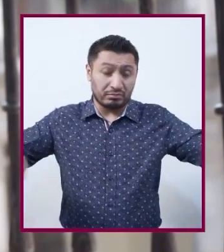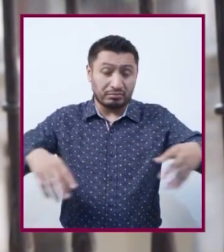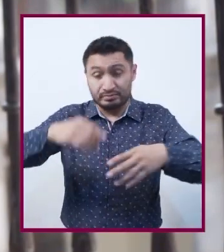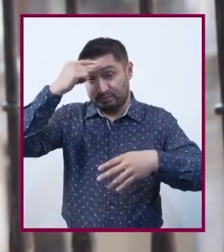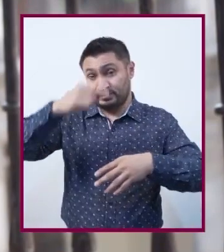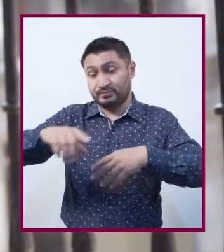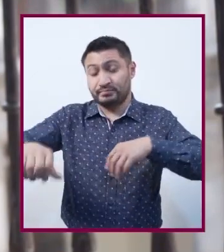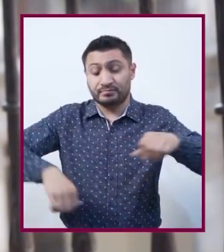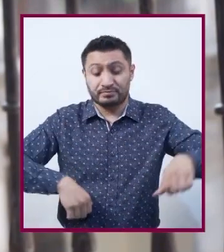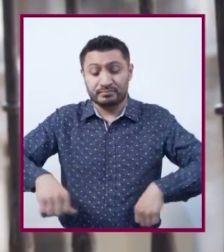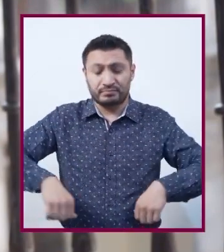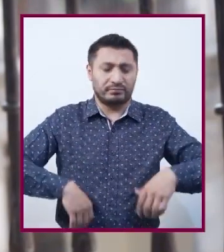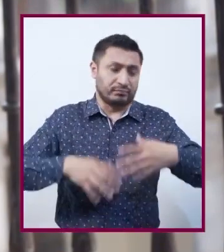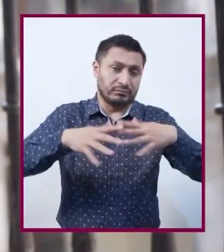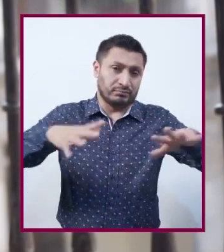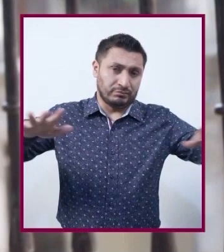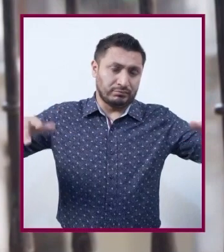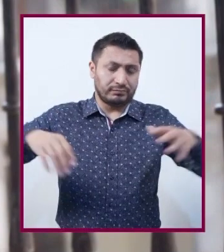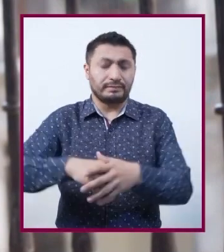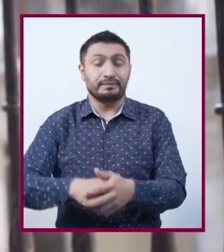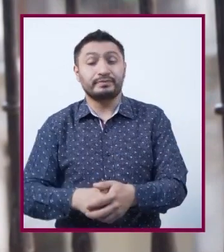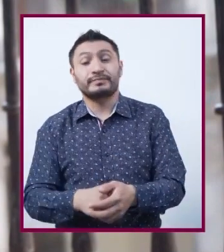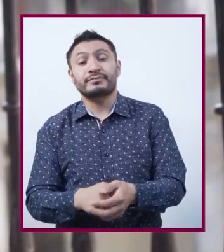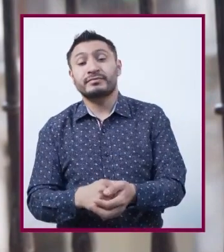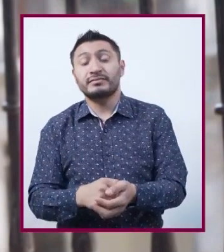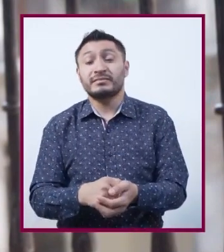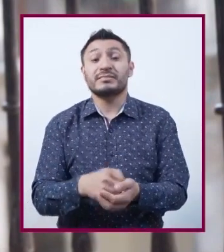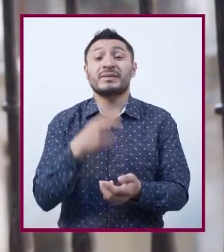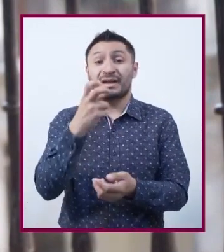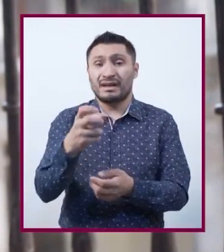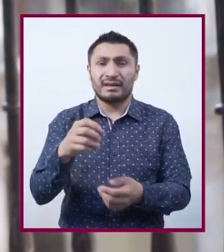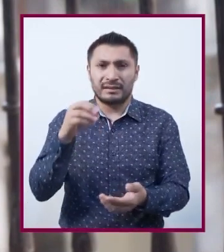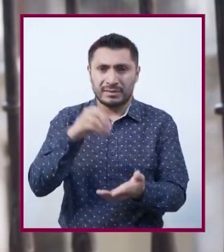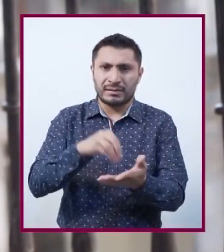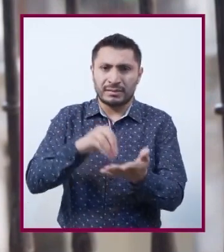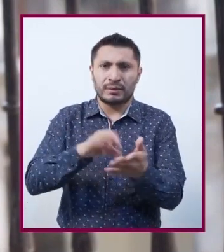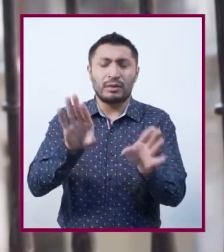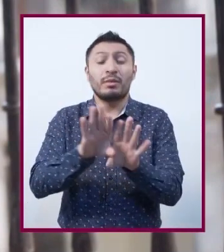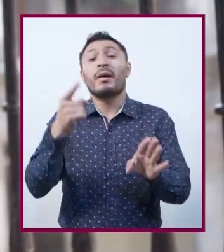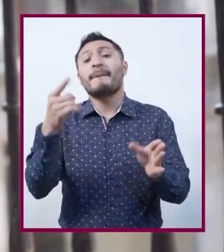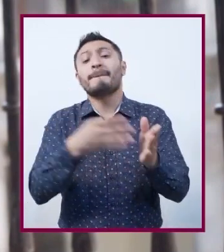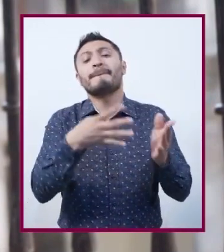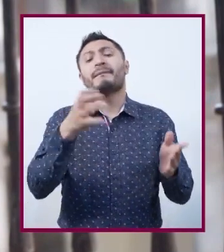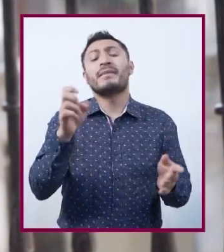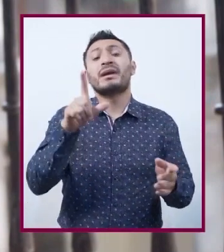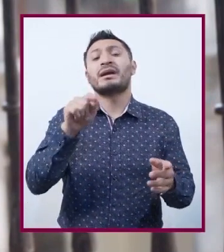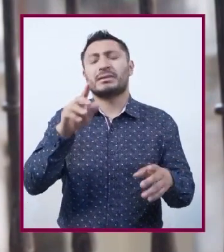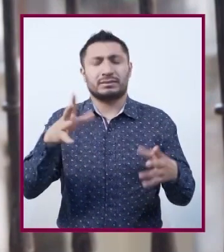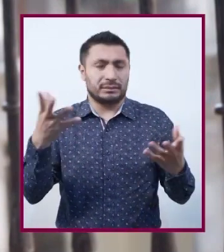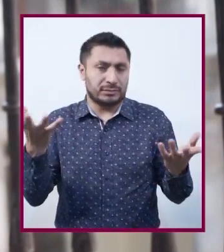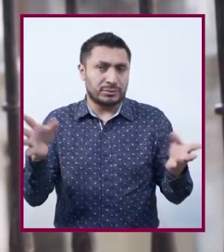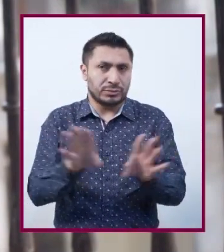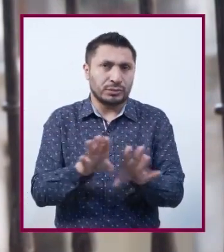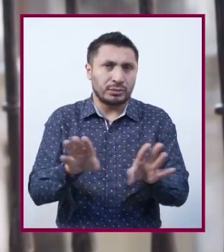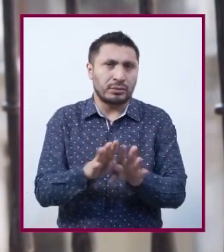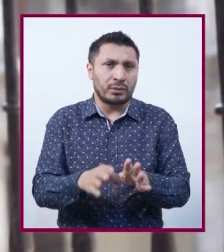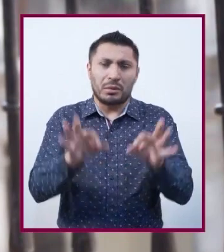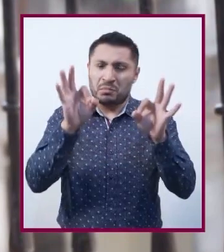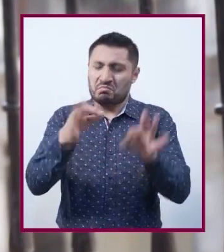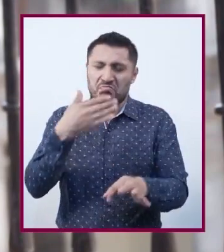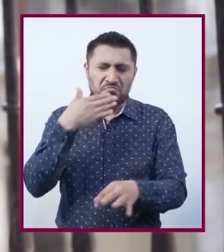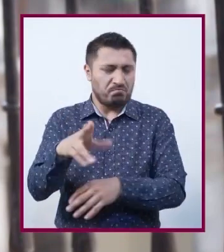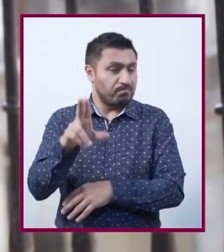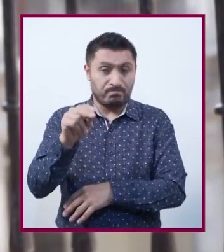las costas, en la enseñanza para actividades en el mar. Entonces, esto todavía a finales de los 70 no